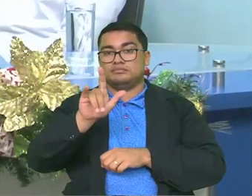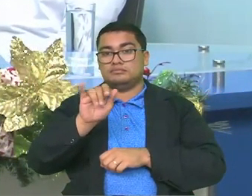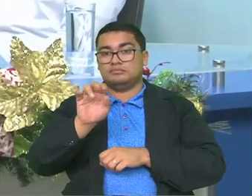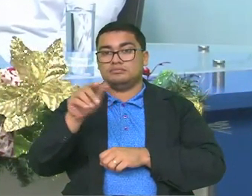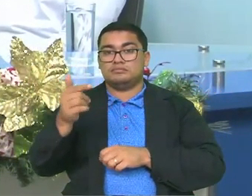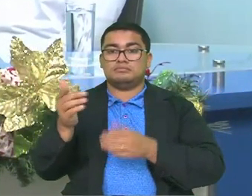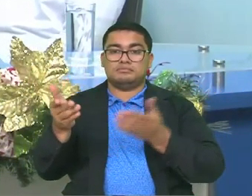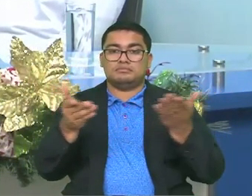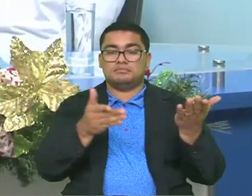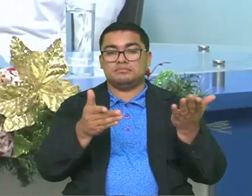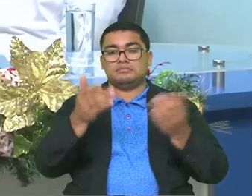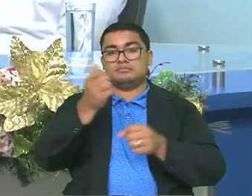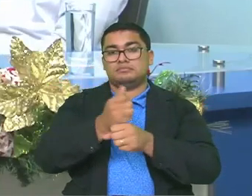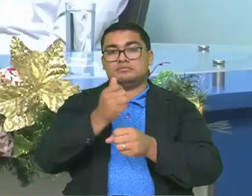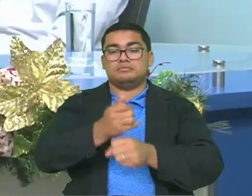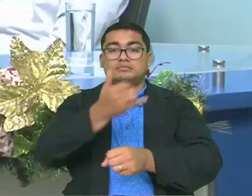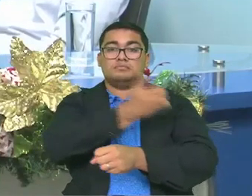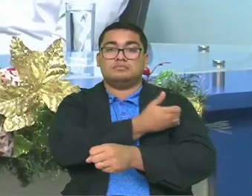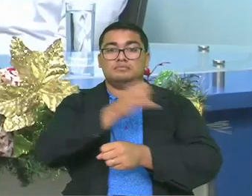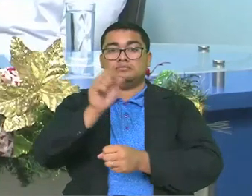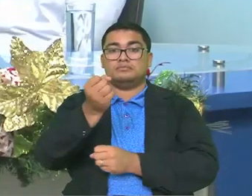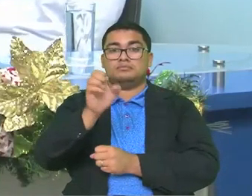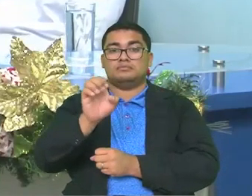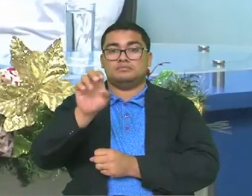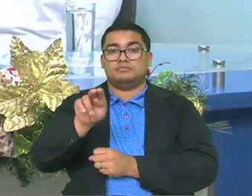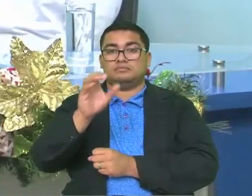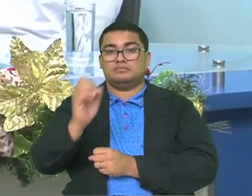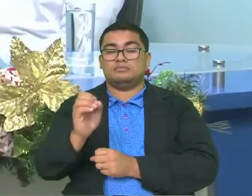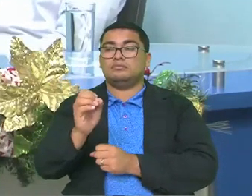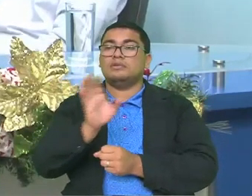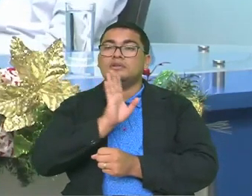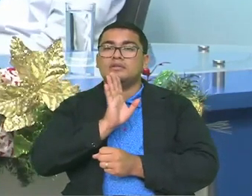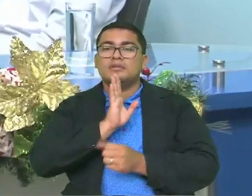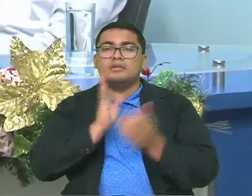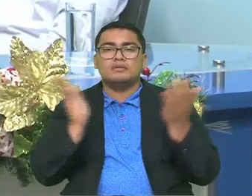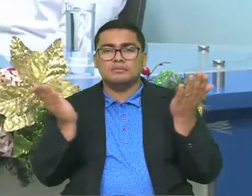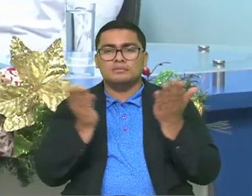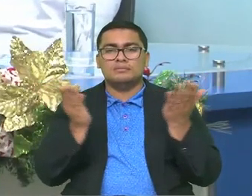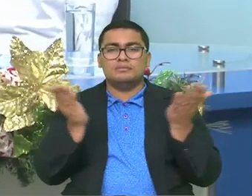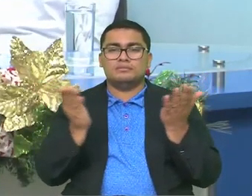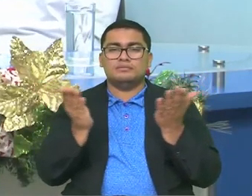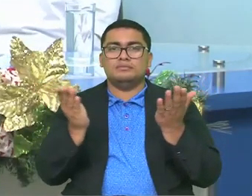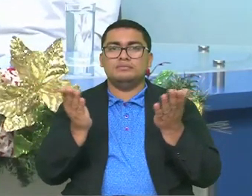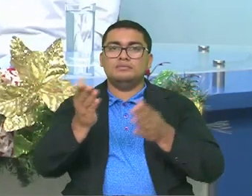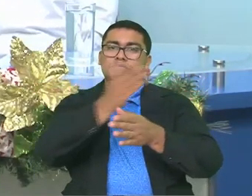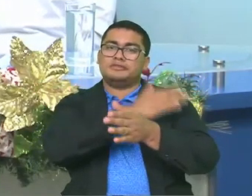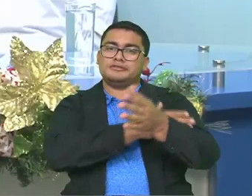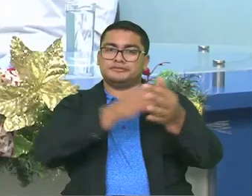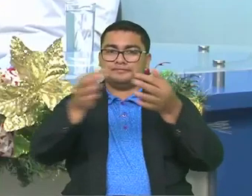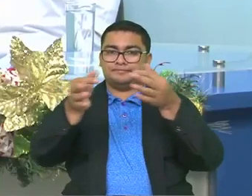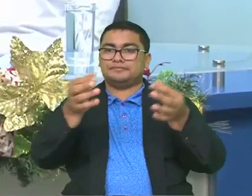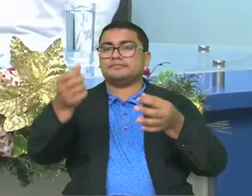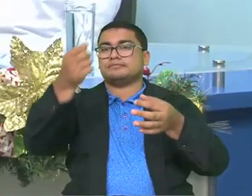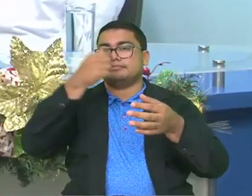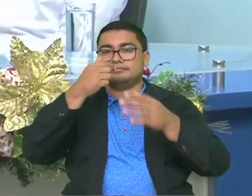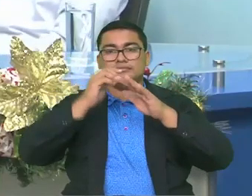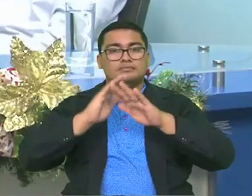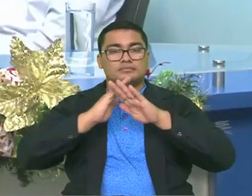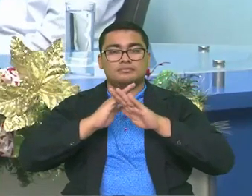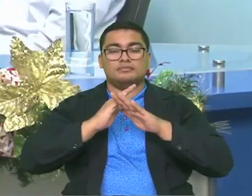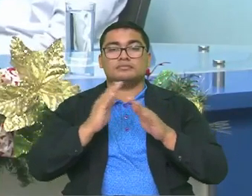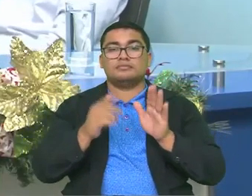Asamblea Nacional. Hoy estamos abordando sobre la neuritis óptica, causa y tratamiento. Tenemos como invitado al doctor